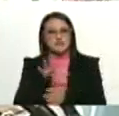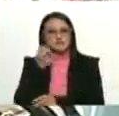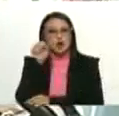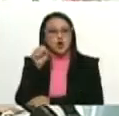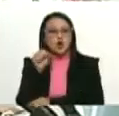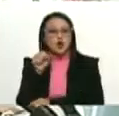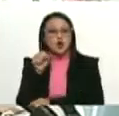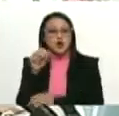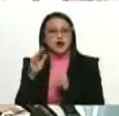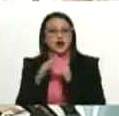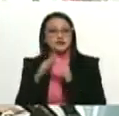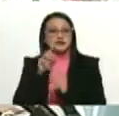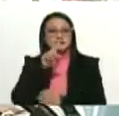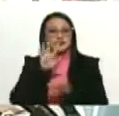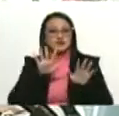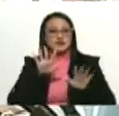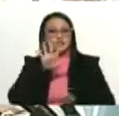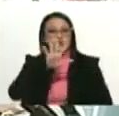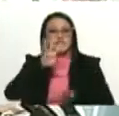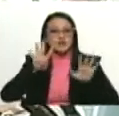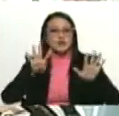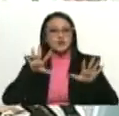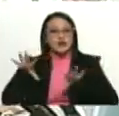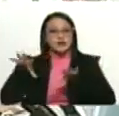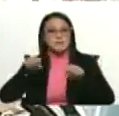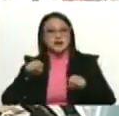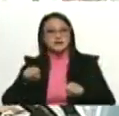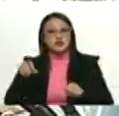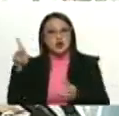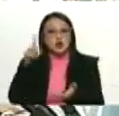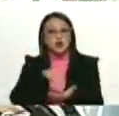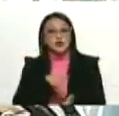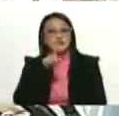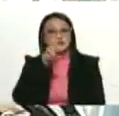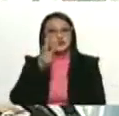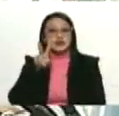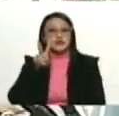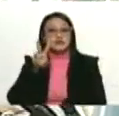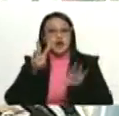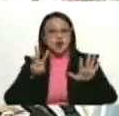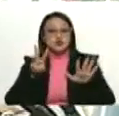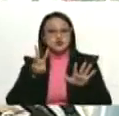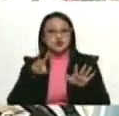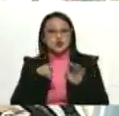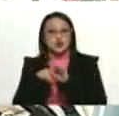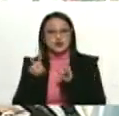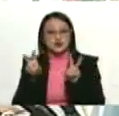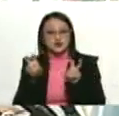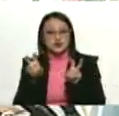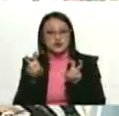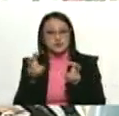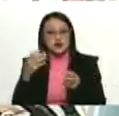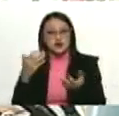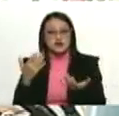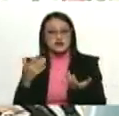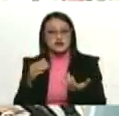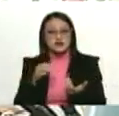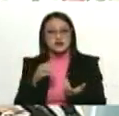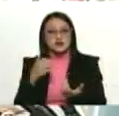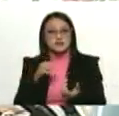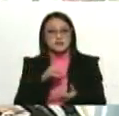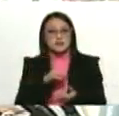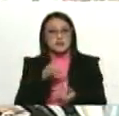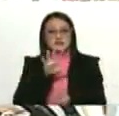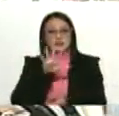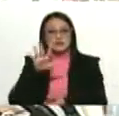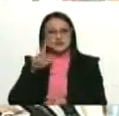indebida, 159 casos. Invasiones, 138 casos. Y las lesiones personales,